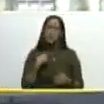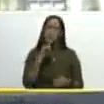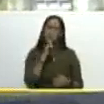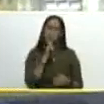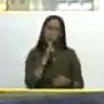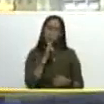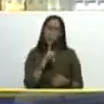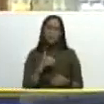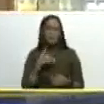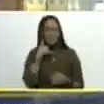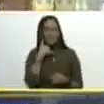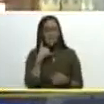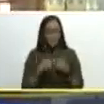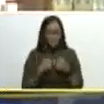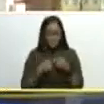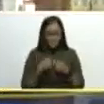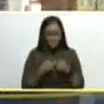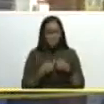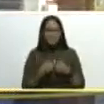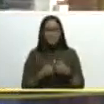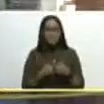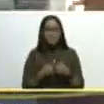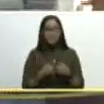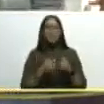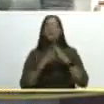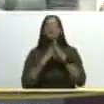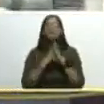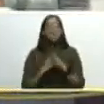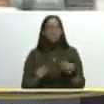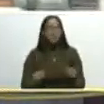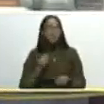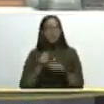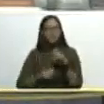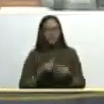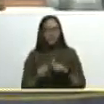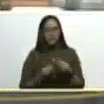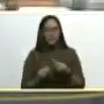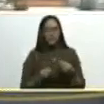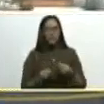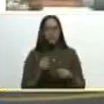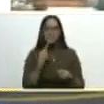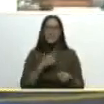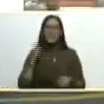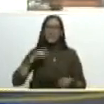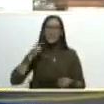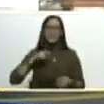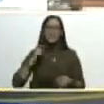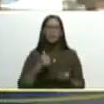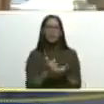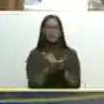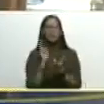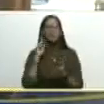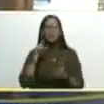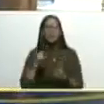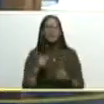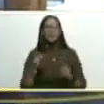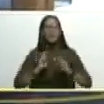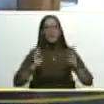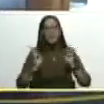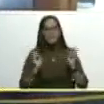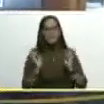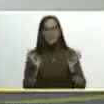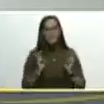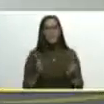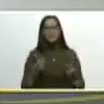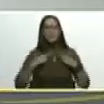del telefonito, presidente, el mensajito, todo lo que se había hecho, y le decía que era necesario que nos ayudara usted también con el tema de la dotación.